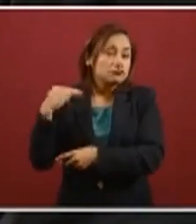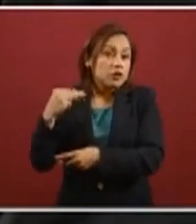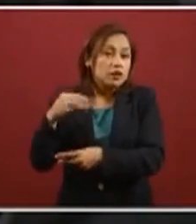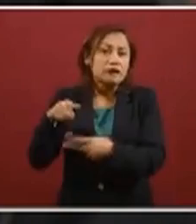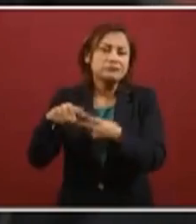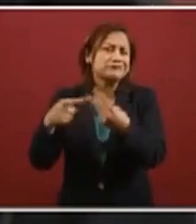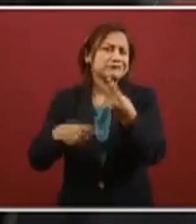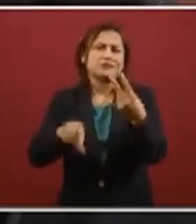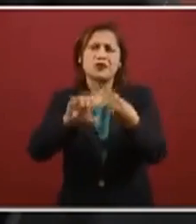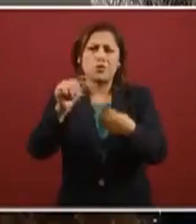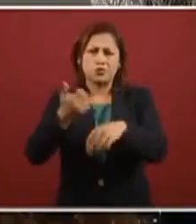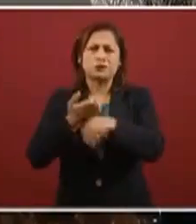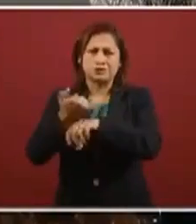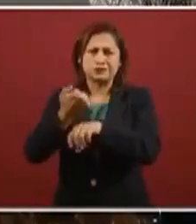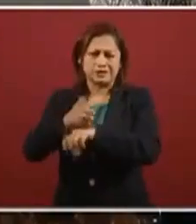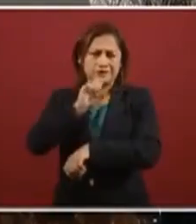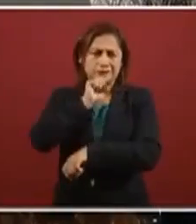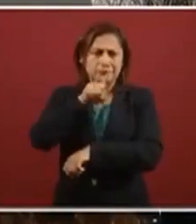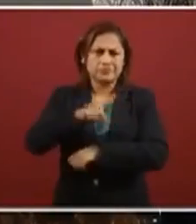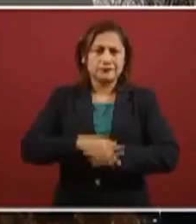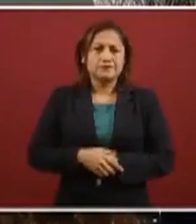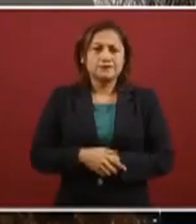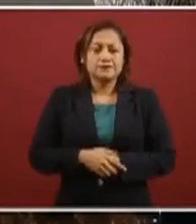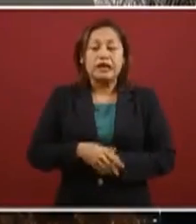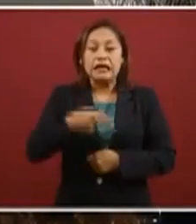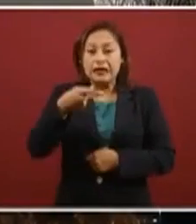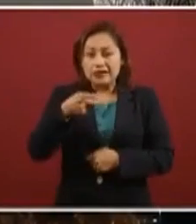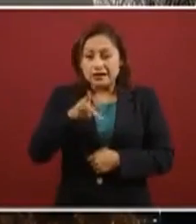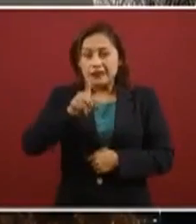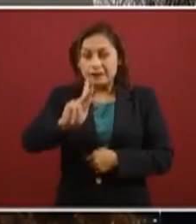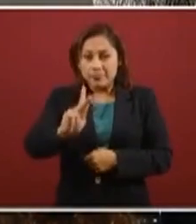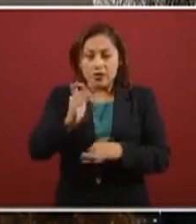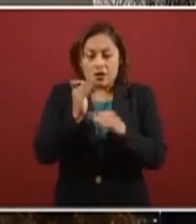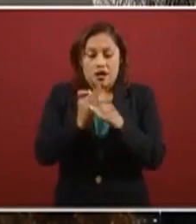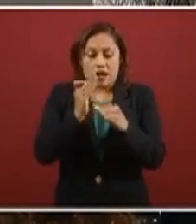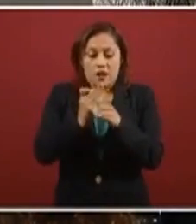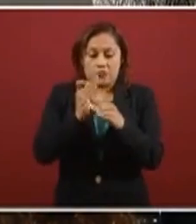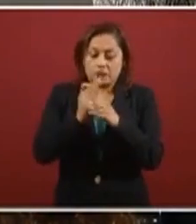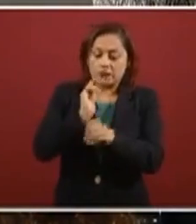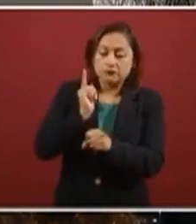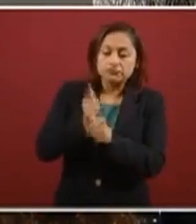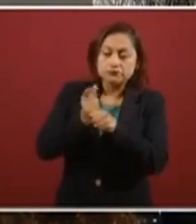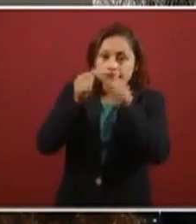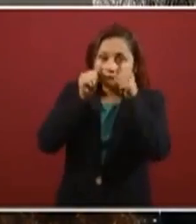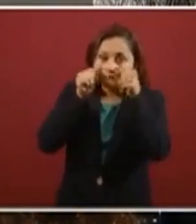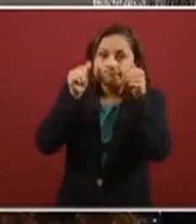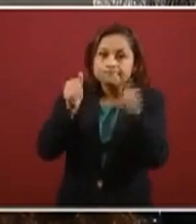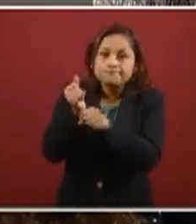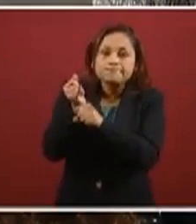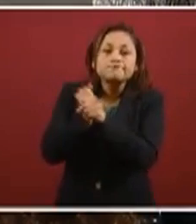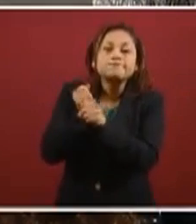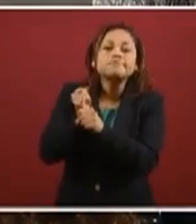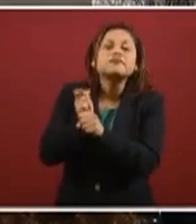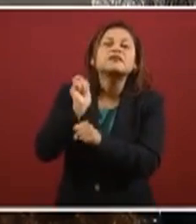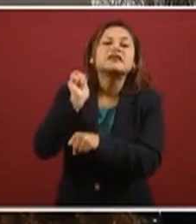Lo que hay que ver es si actuaron con